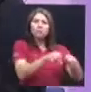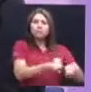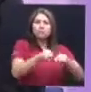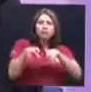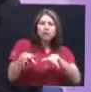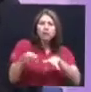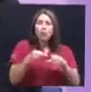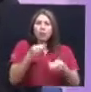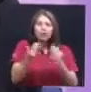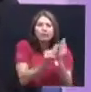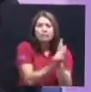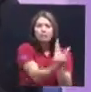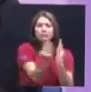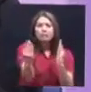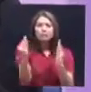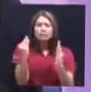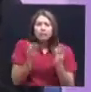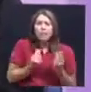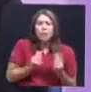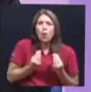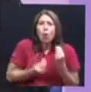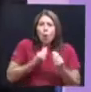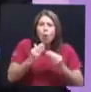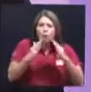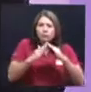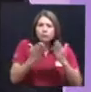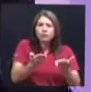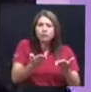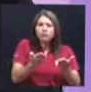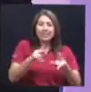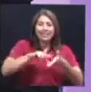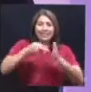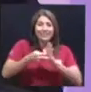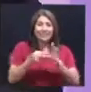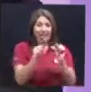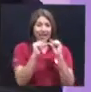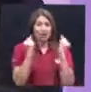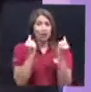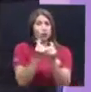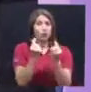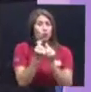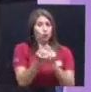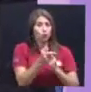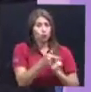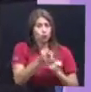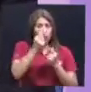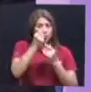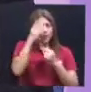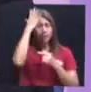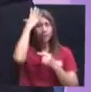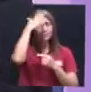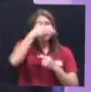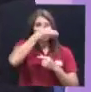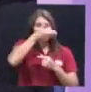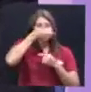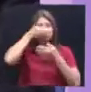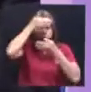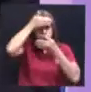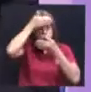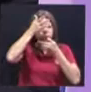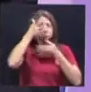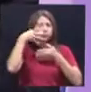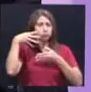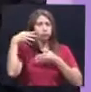vivir con temor Entonces eso hace que los grupos extremistas en ambos lados verdad porque en ambos lados hay